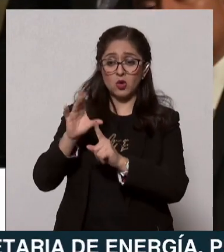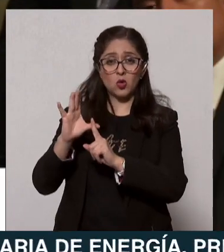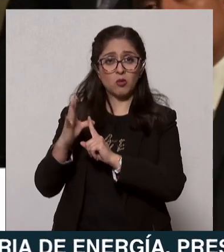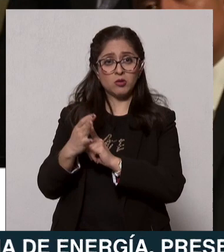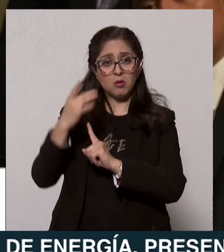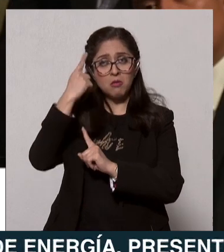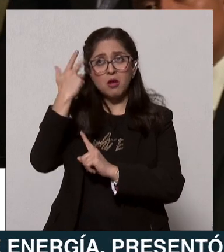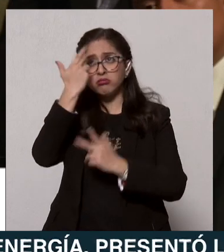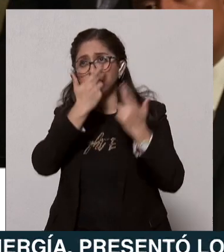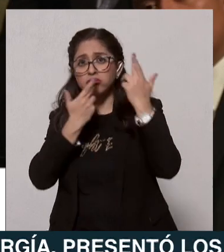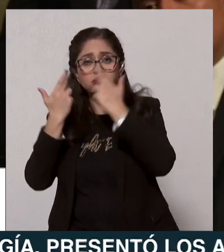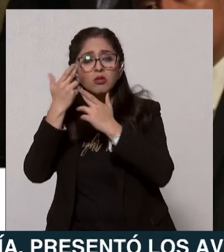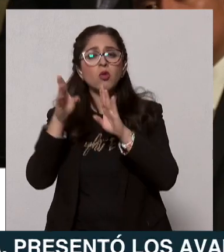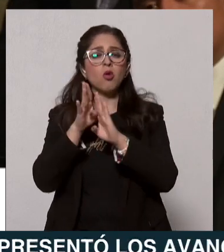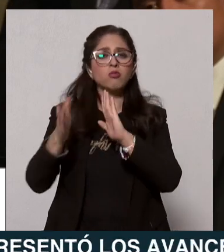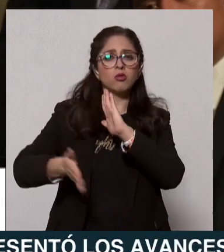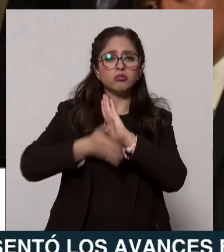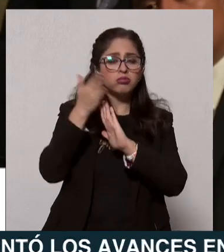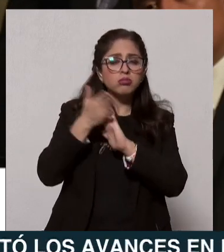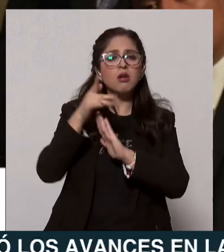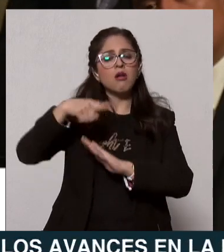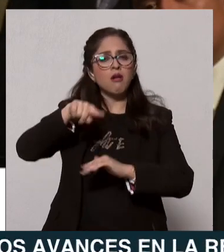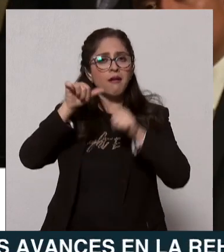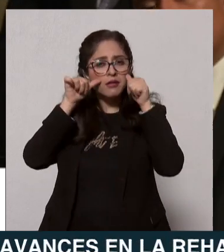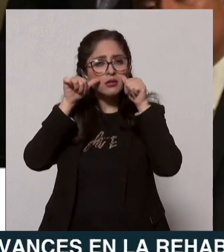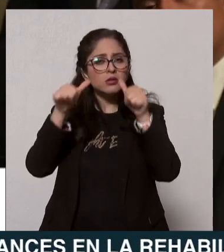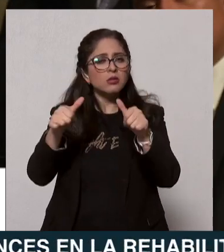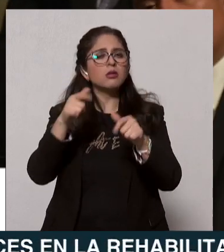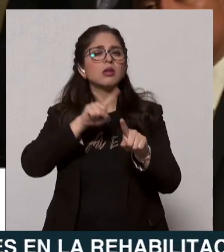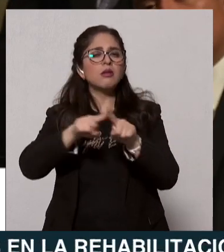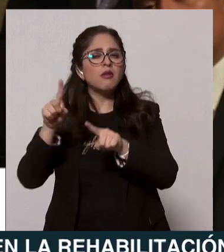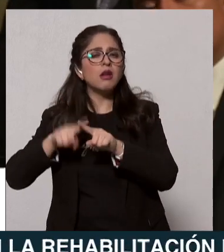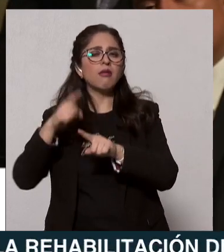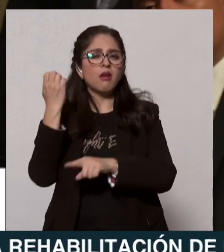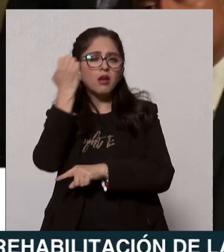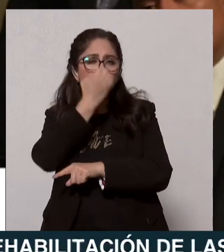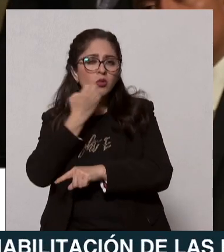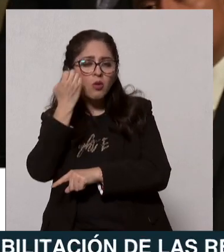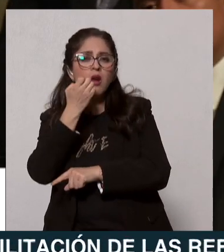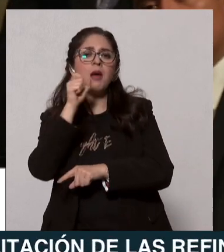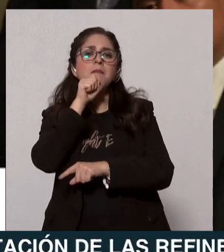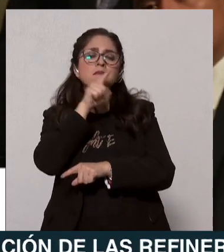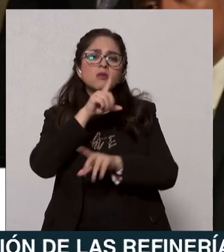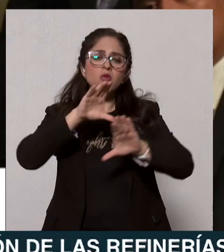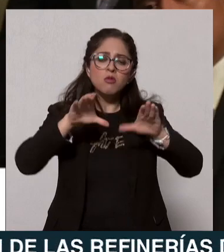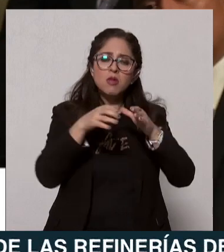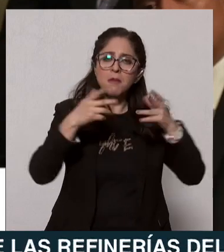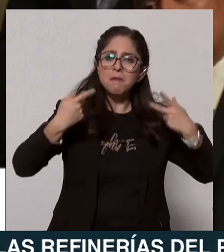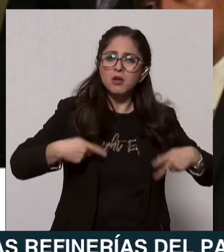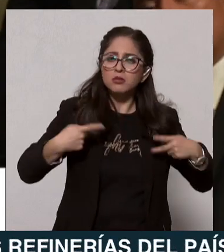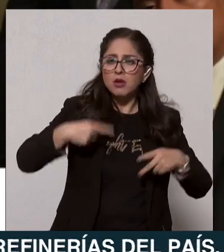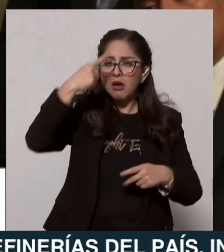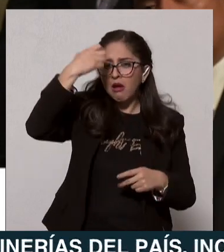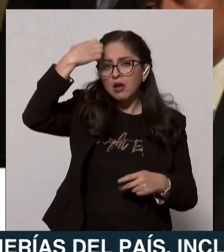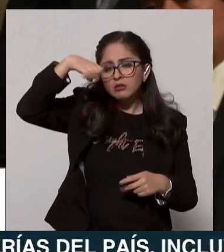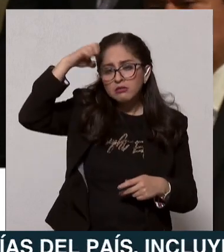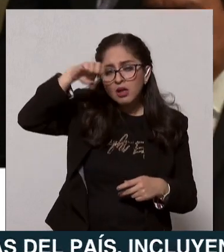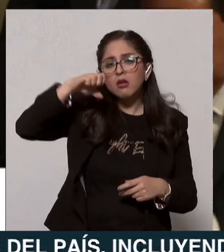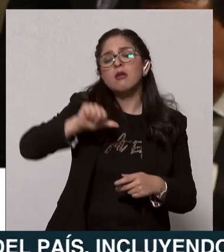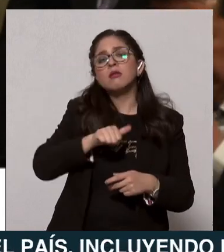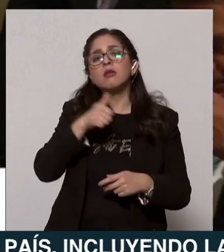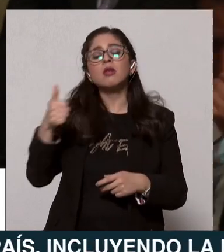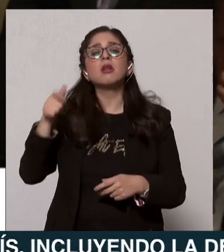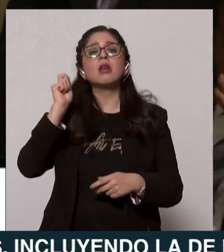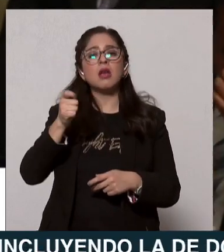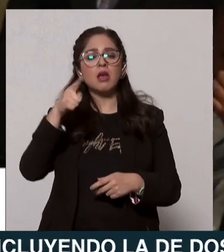Reconstrucción diseñó un sistema de atención asesorado por colegios, cámaras y asociaciones de especialistas, también gracias al Colegio